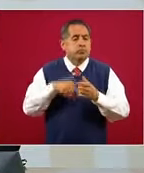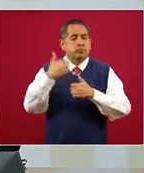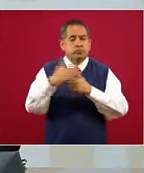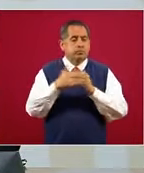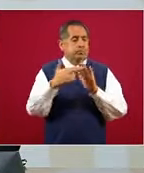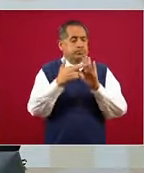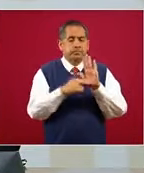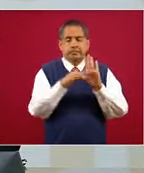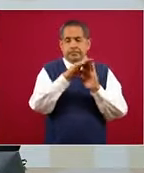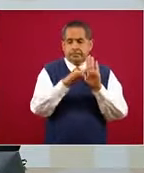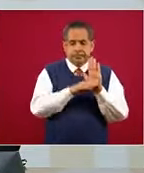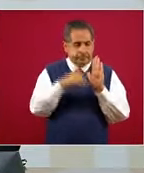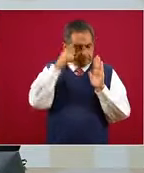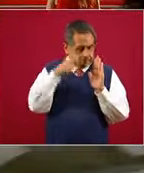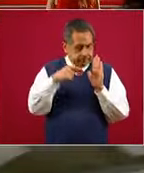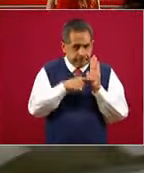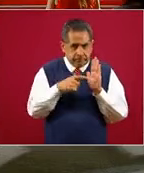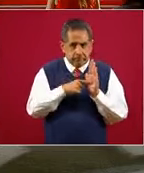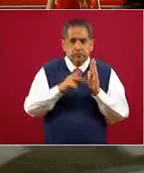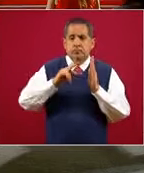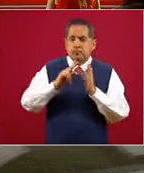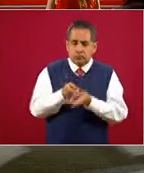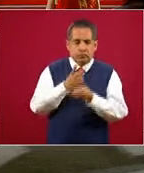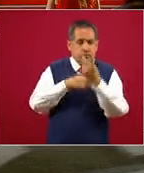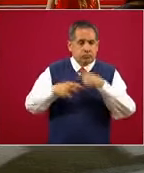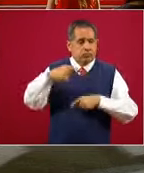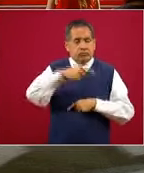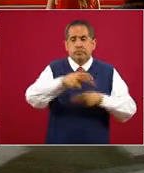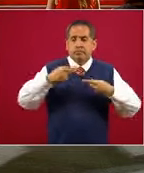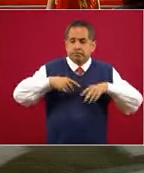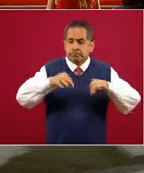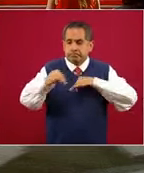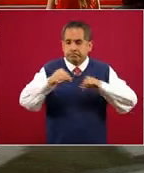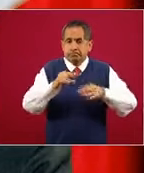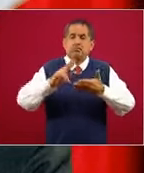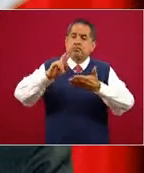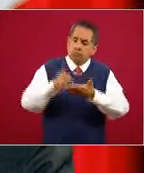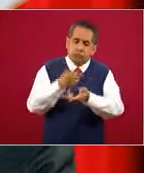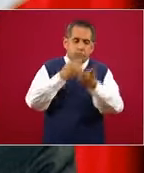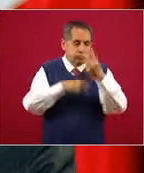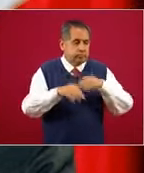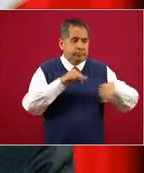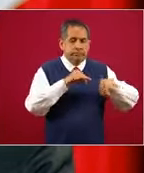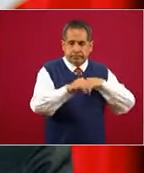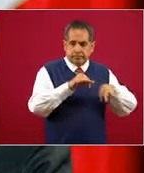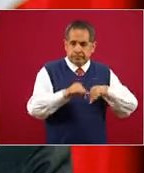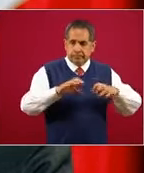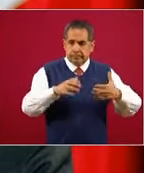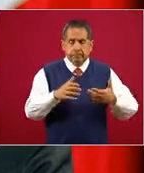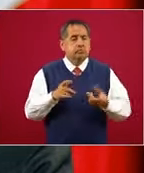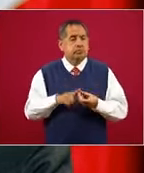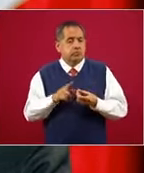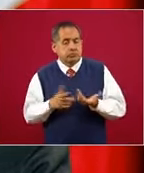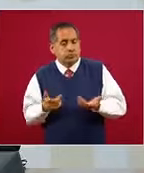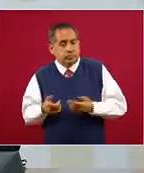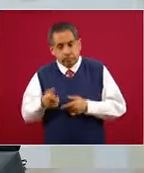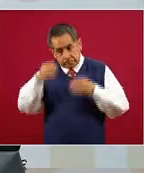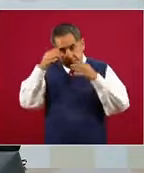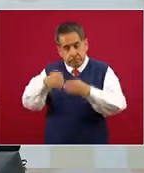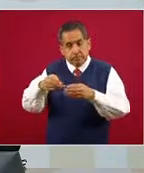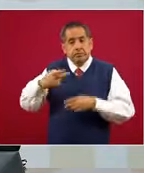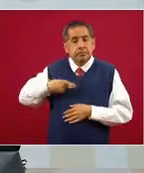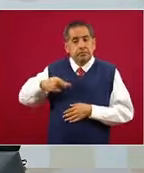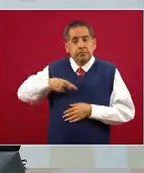el lineamiento para el retorno seguro de las y los trabajadores al campo de trabajo, específicamente orientado a